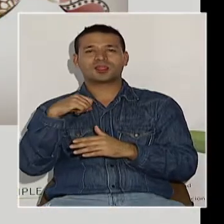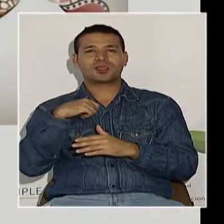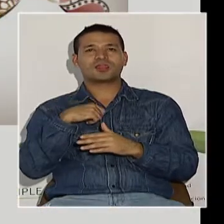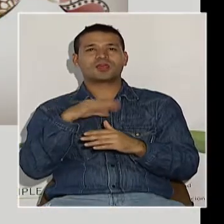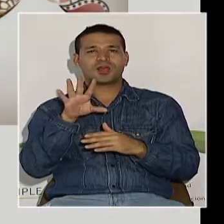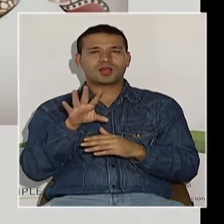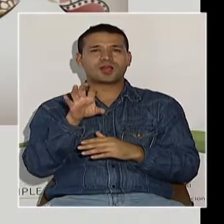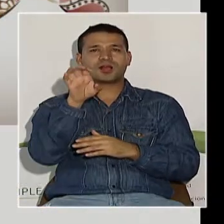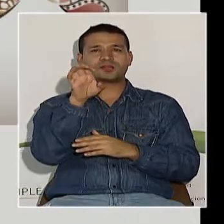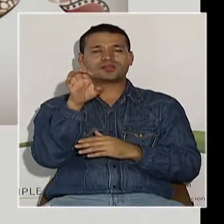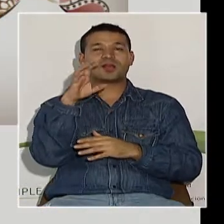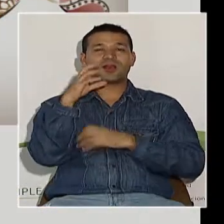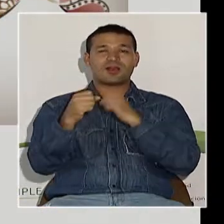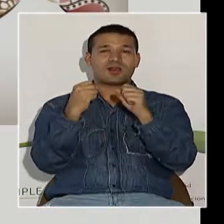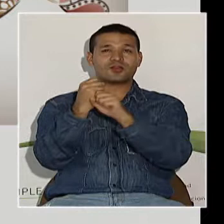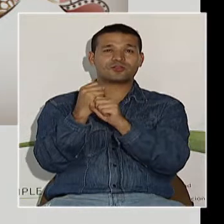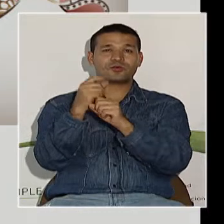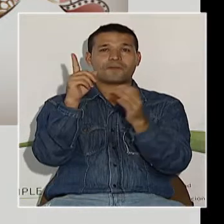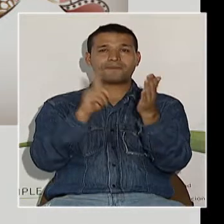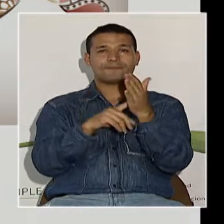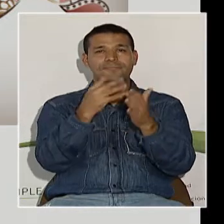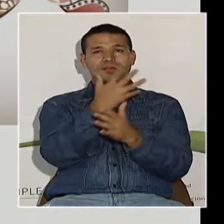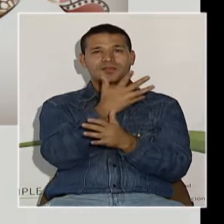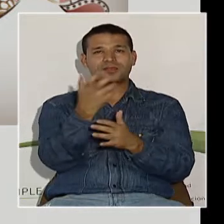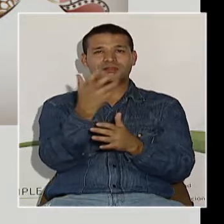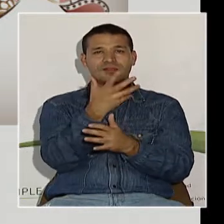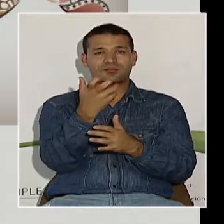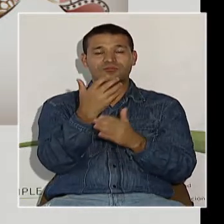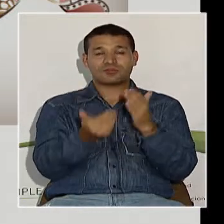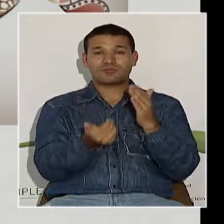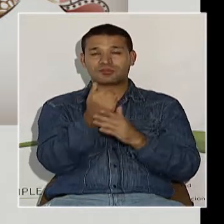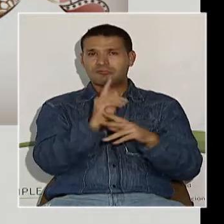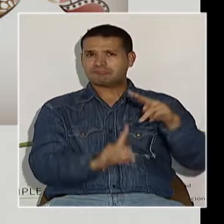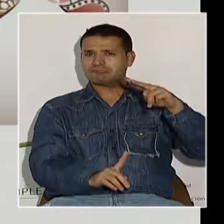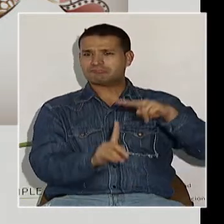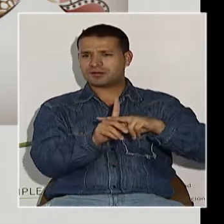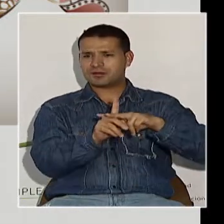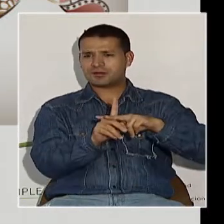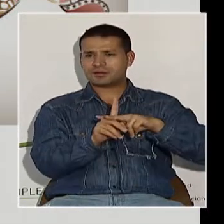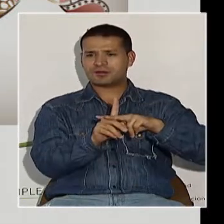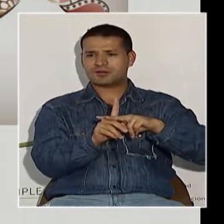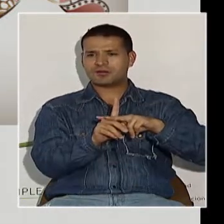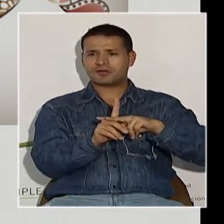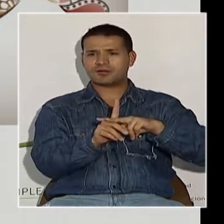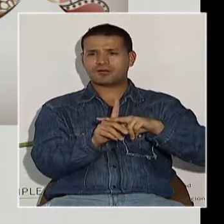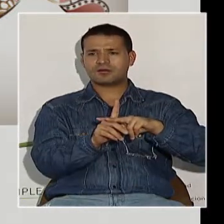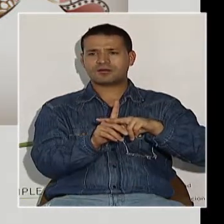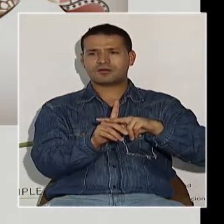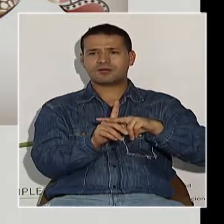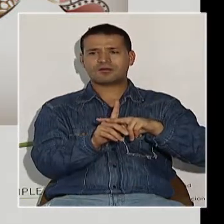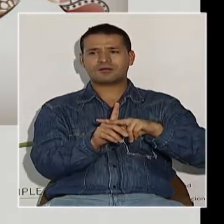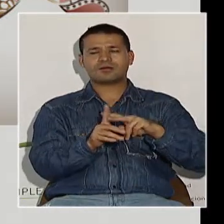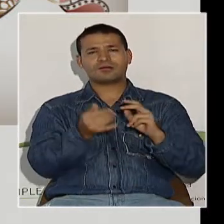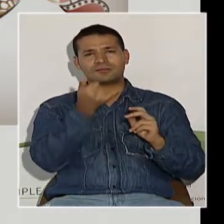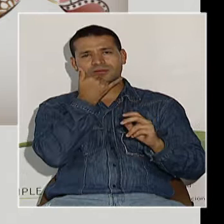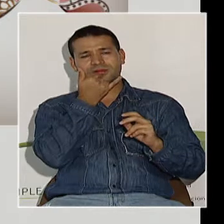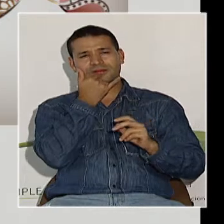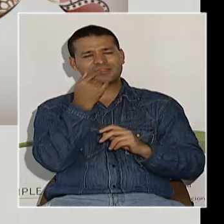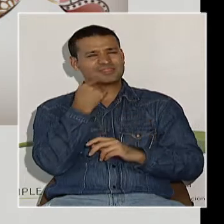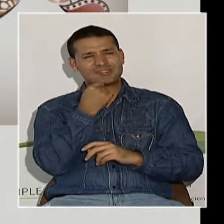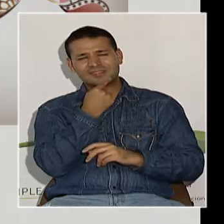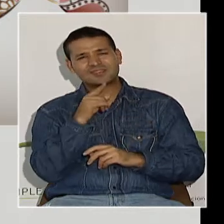el año 1500 se empezó a mirar el cáncer y se estaba mitificando y se estaba tratando de